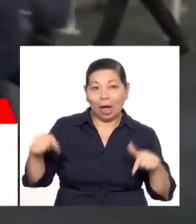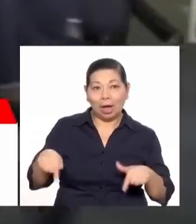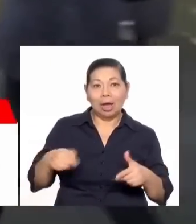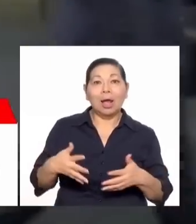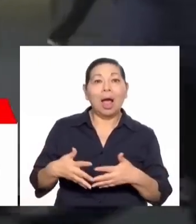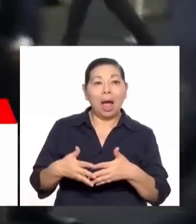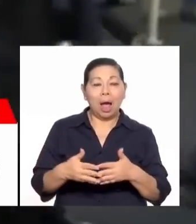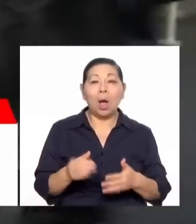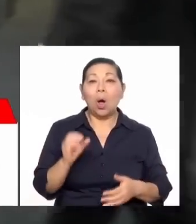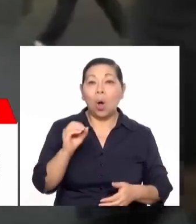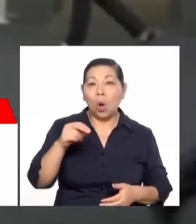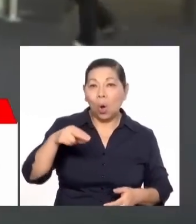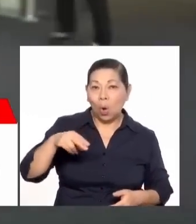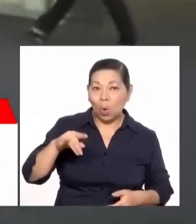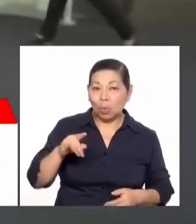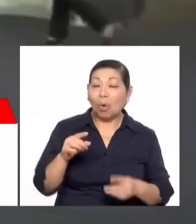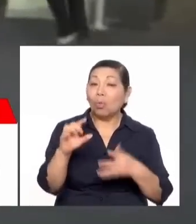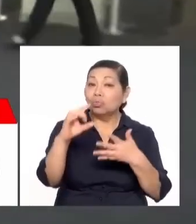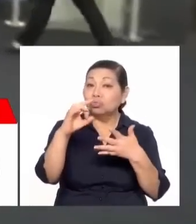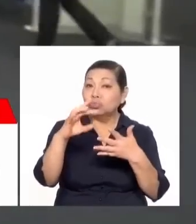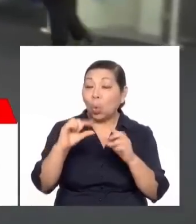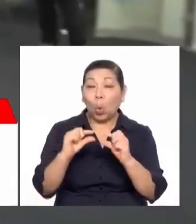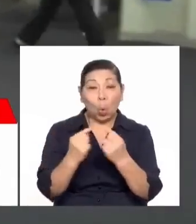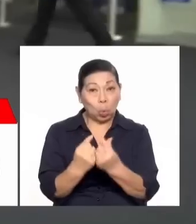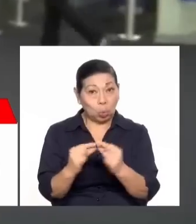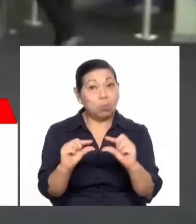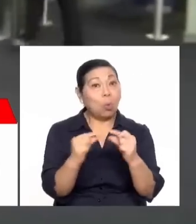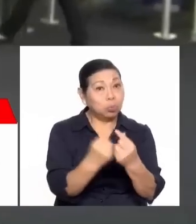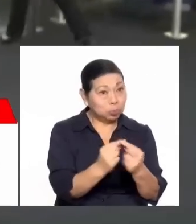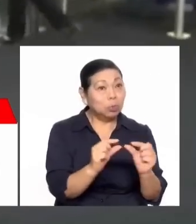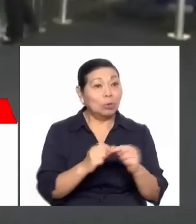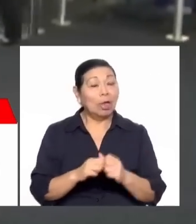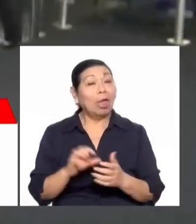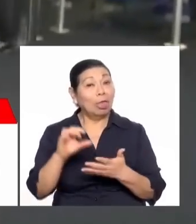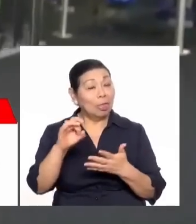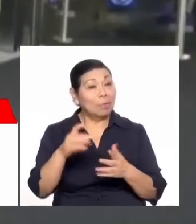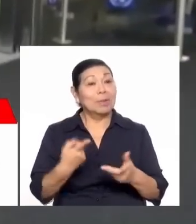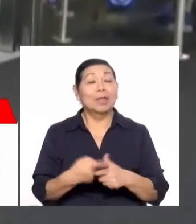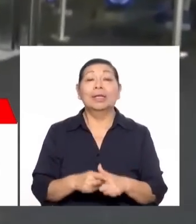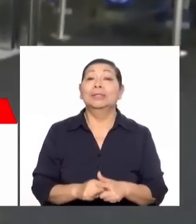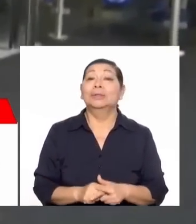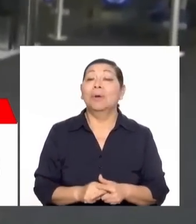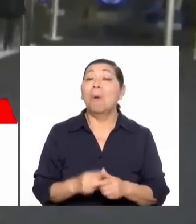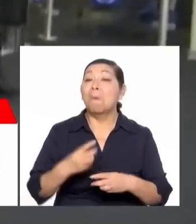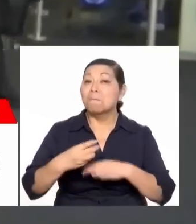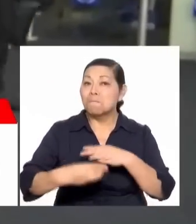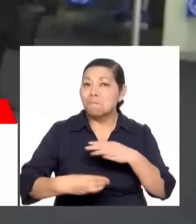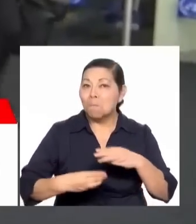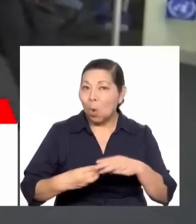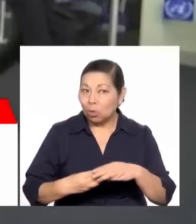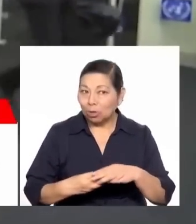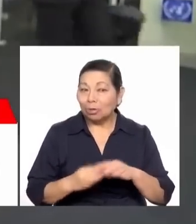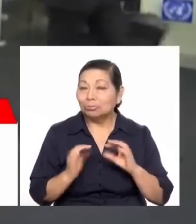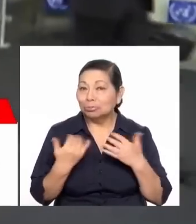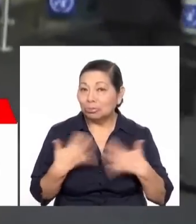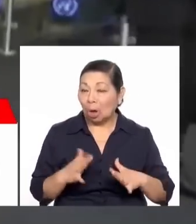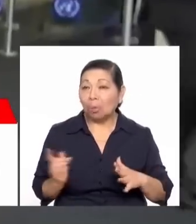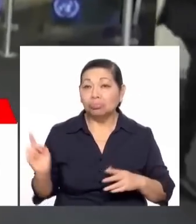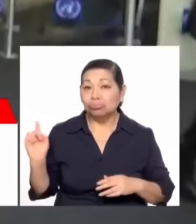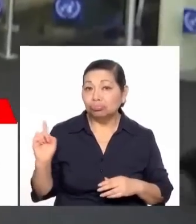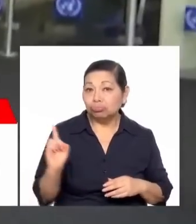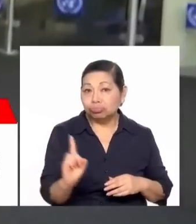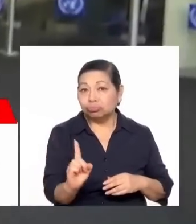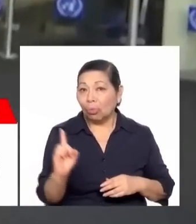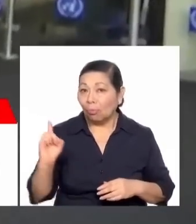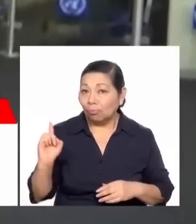las Naciones Unidas. Vemos a las diferentes delegaciones de diferentes partes del mundo que ya están